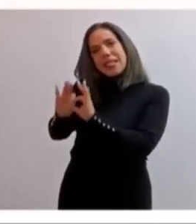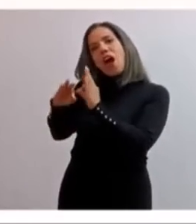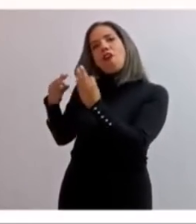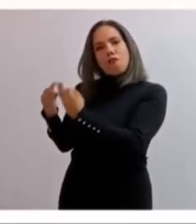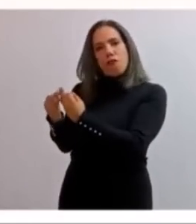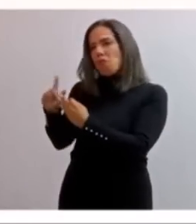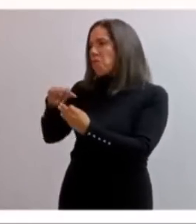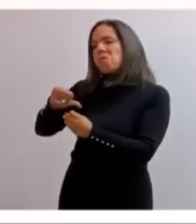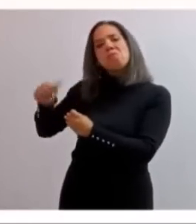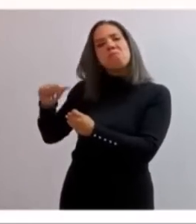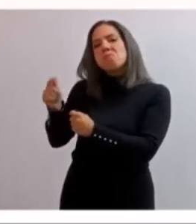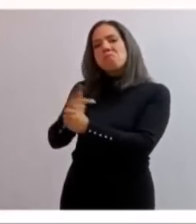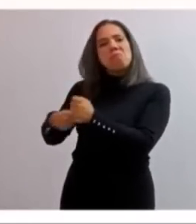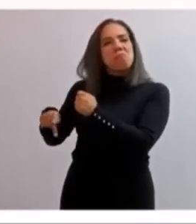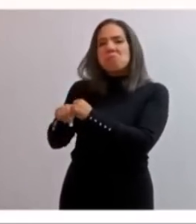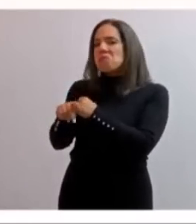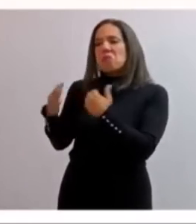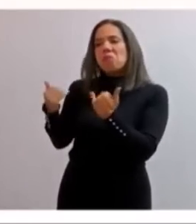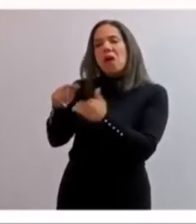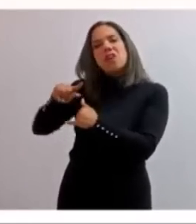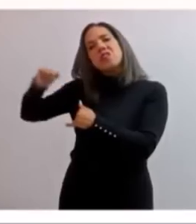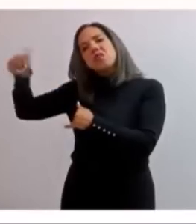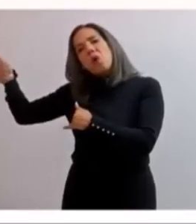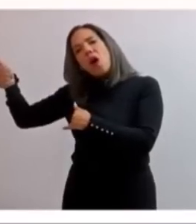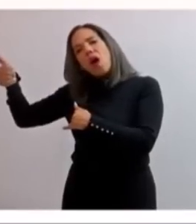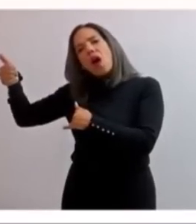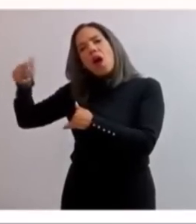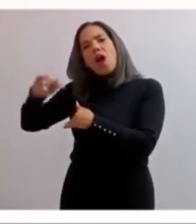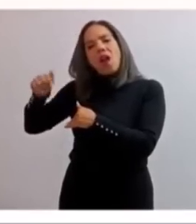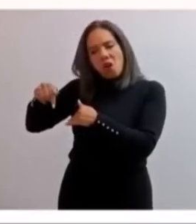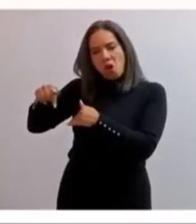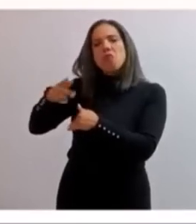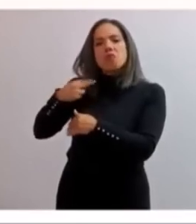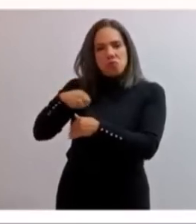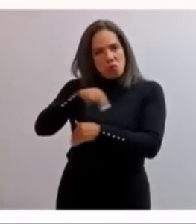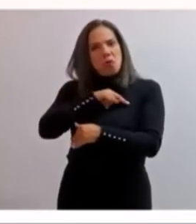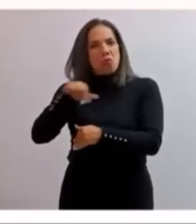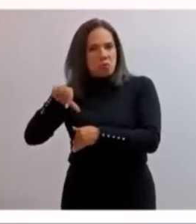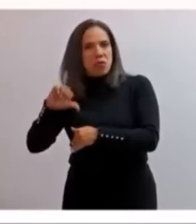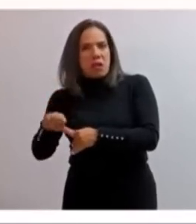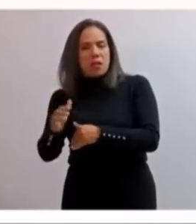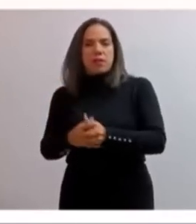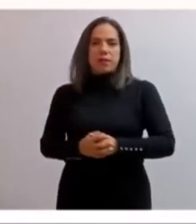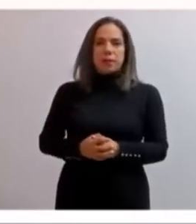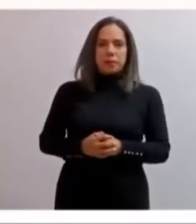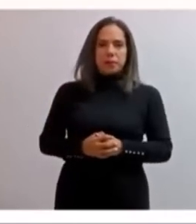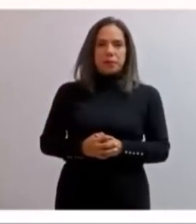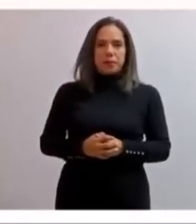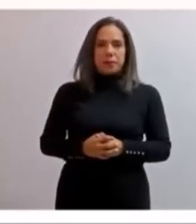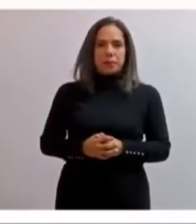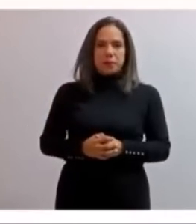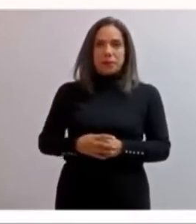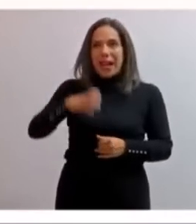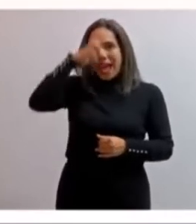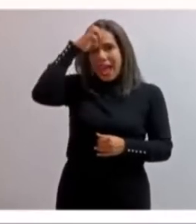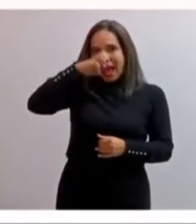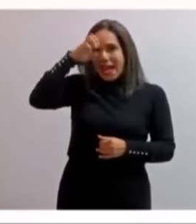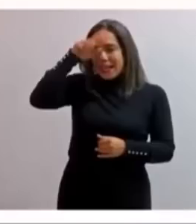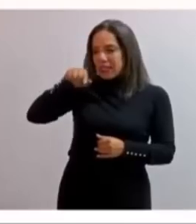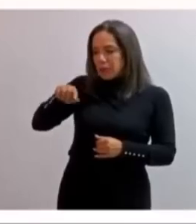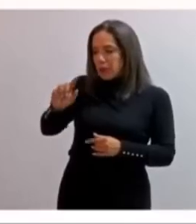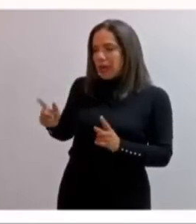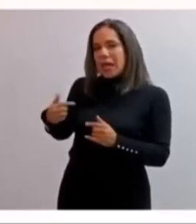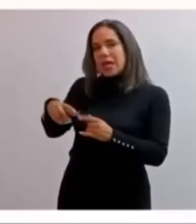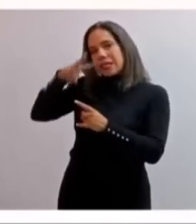otro país se haya formulado, se haya planteado. El codiseño parte de experiencias